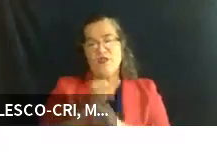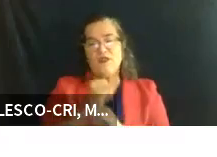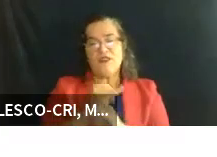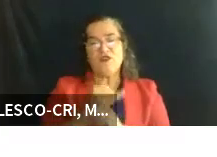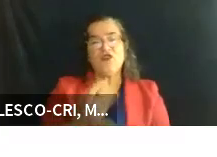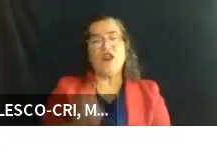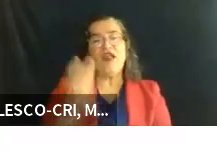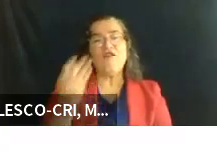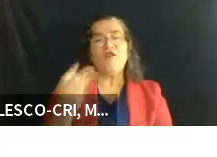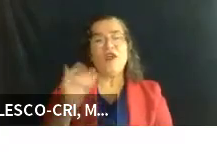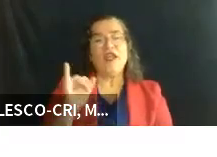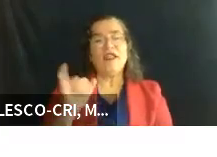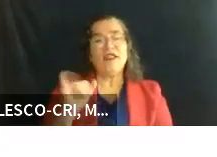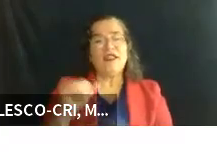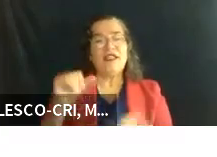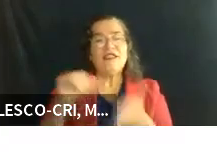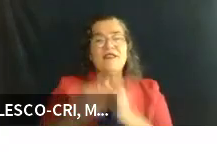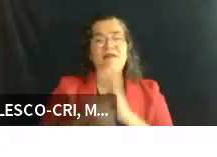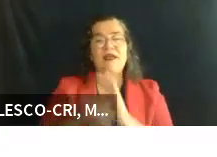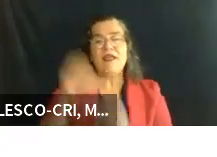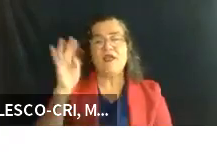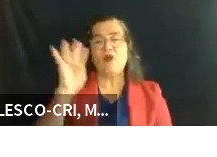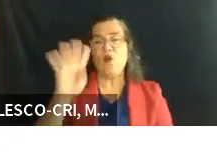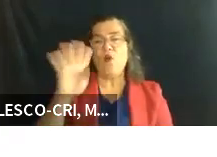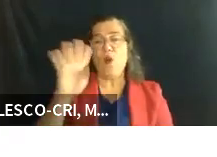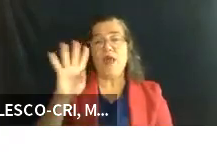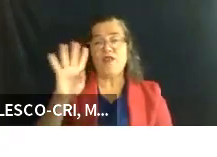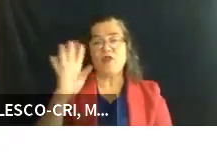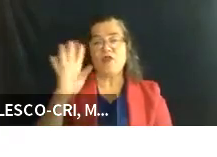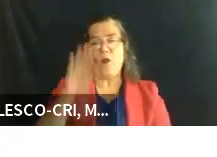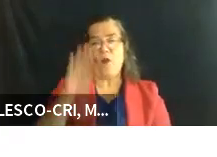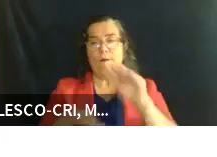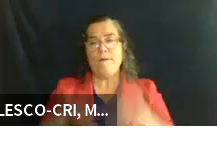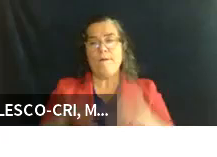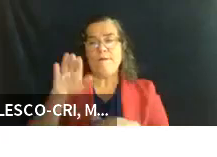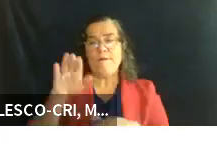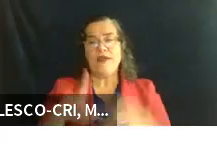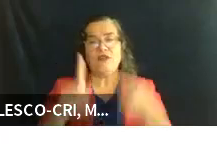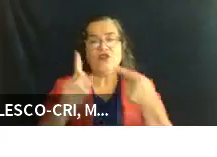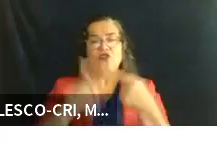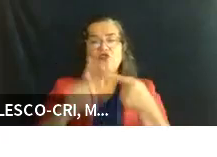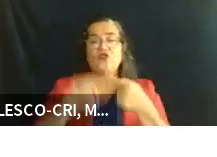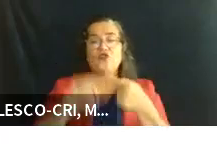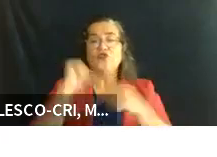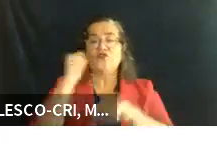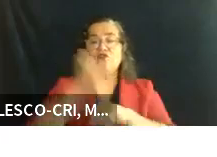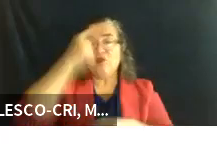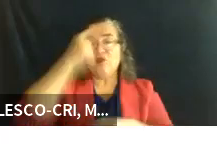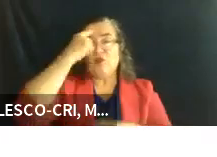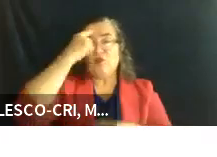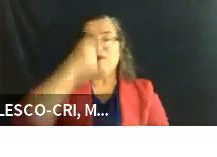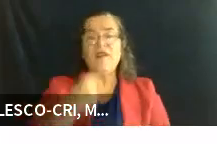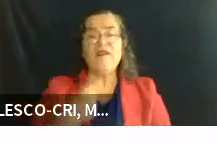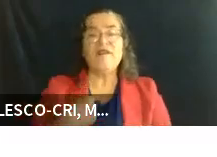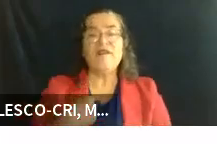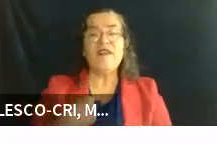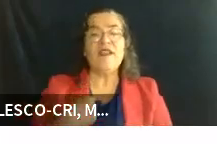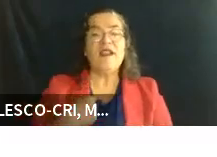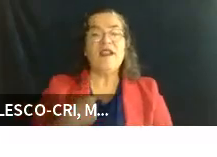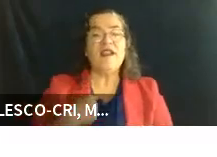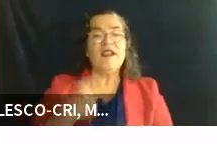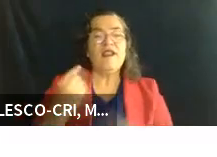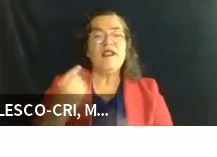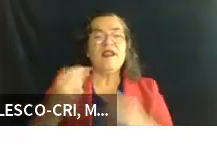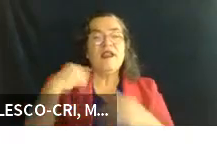se marcan cuatro pasos que son fundantes. Formular el perfil del graduado en términos de competencias, escalar las competencias en